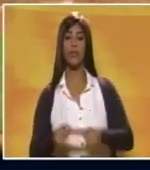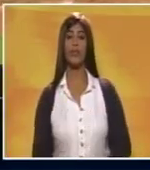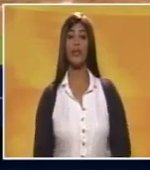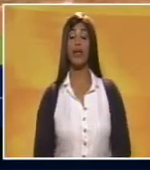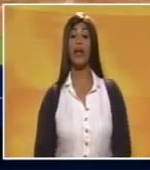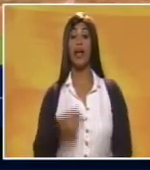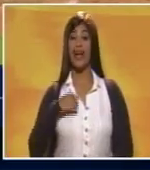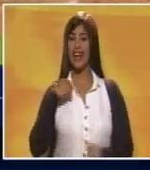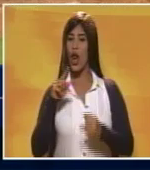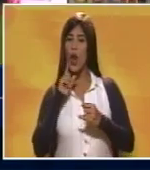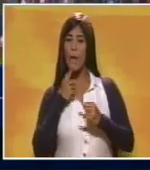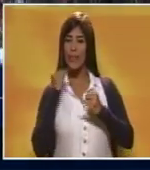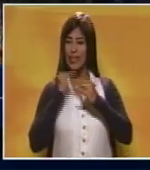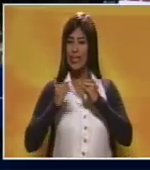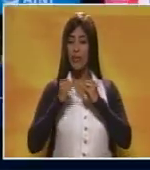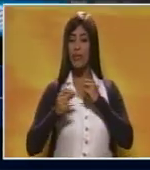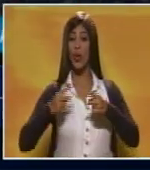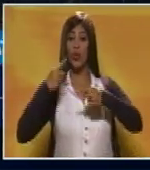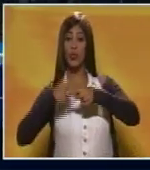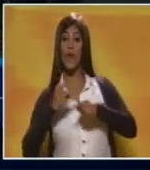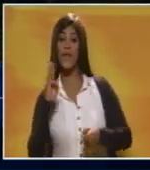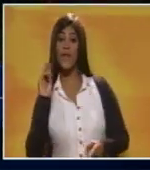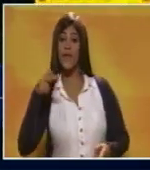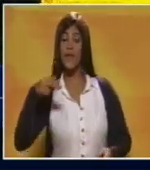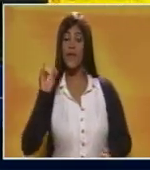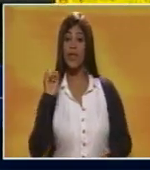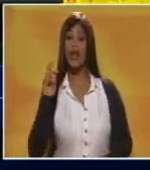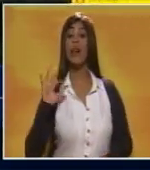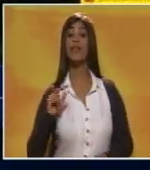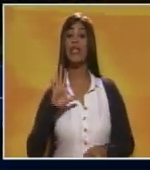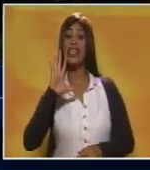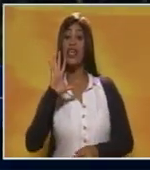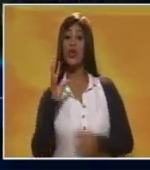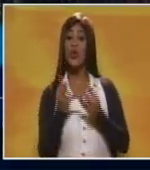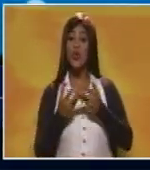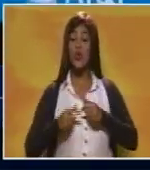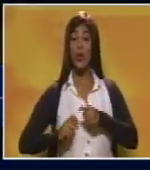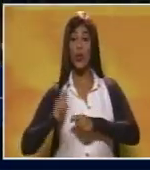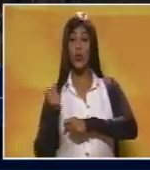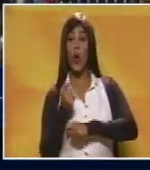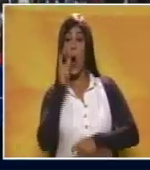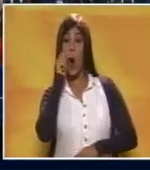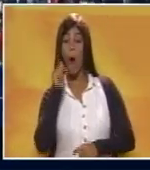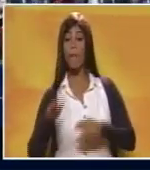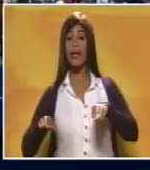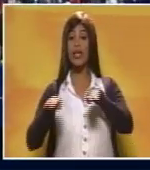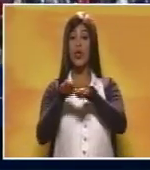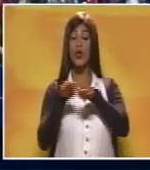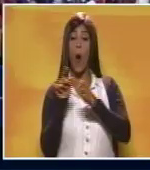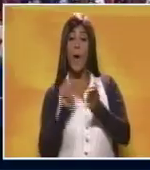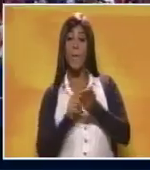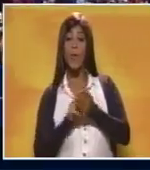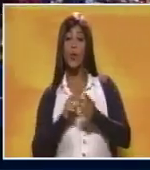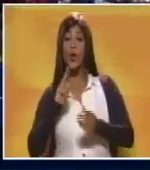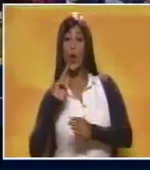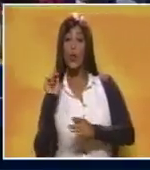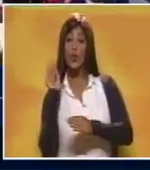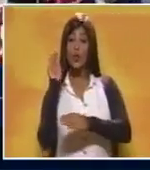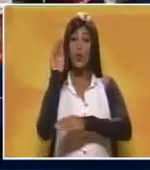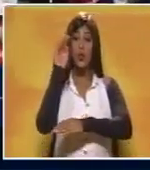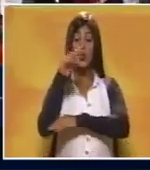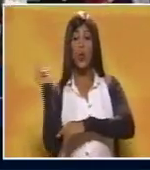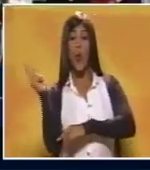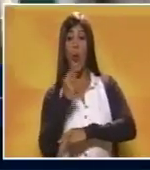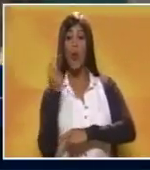Park, Cerveceros ante Phillies, quinto episodio. Y César Hernández que iguala la pizarra con este cuadrangular de dos anotaciones por